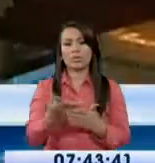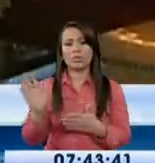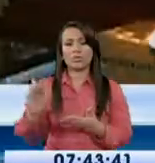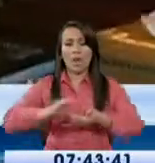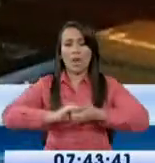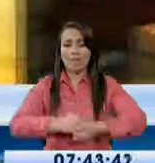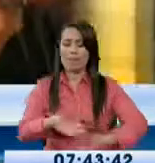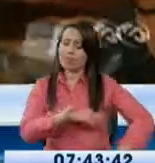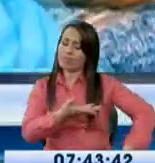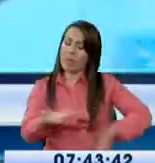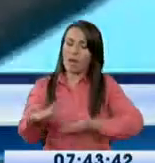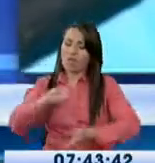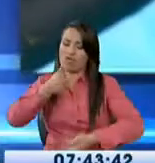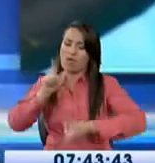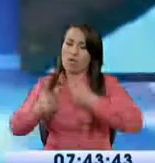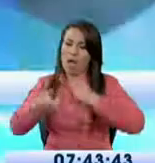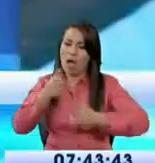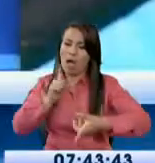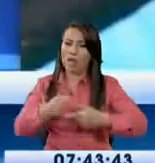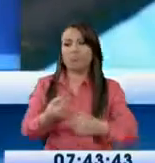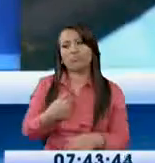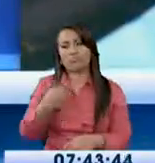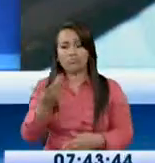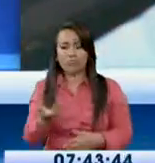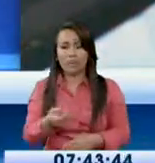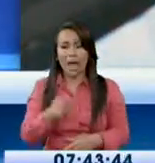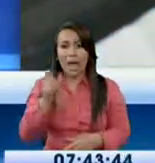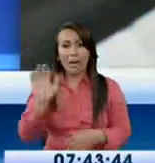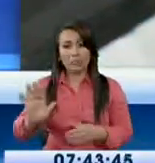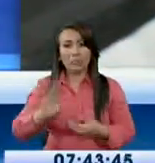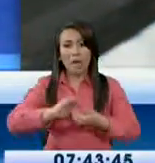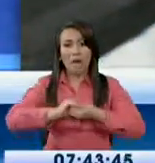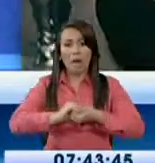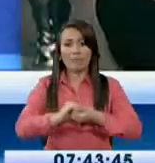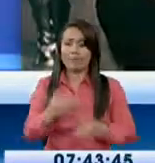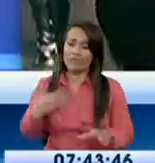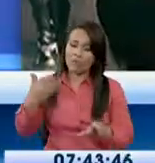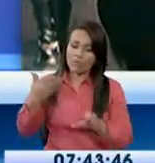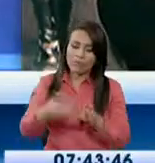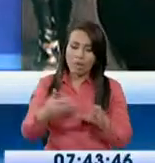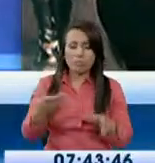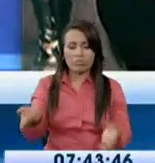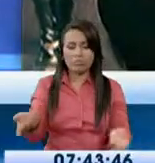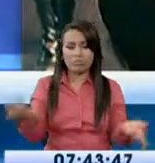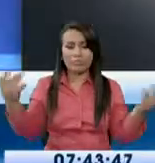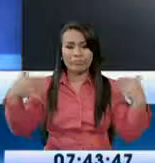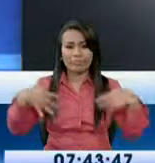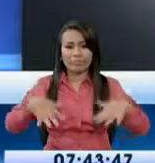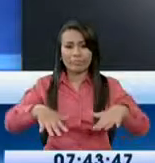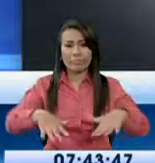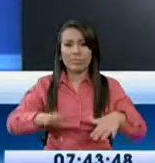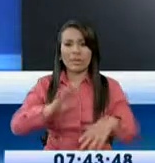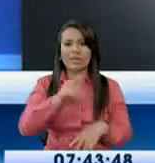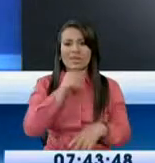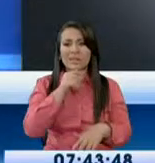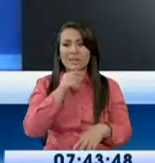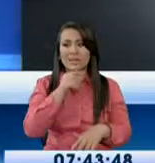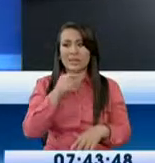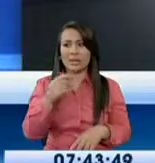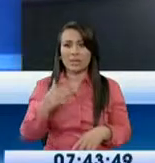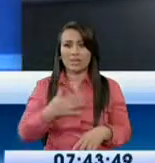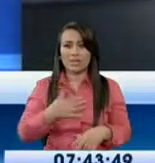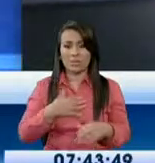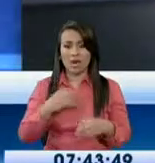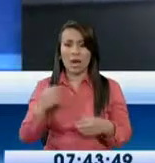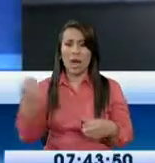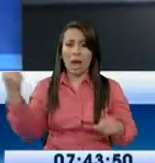a tomar. Y él dice que él fue a arreglar un asunto personal, pero del amigo. Y que ha venido el que lo asesinó a mi marido